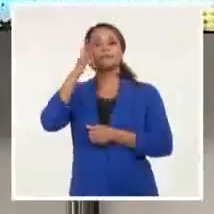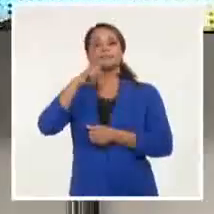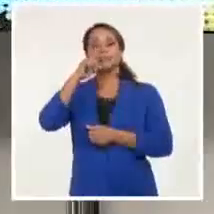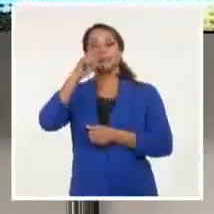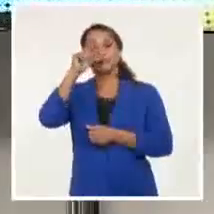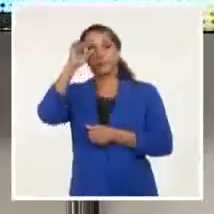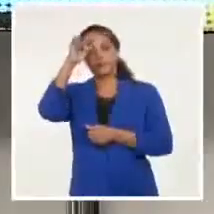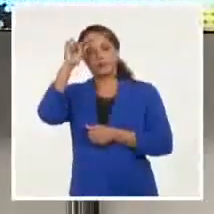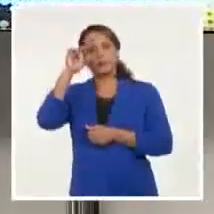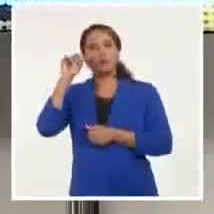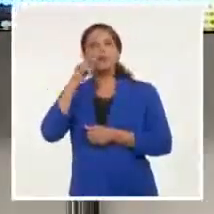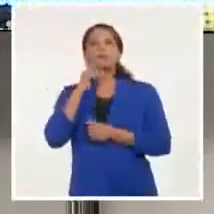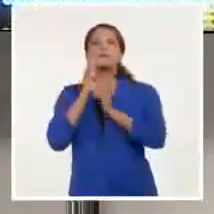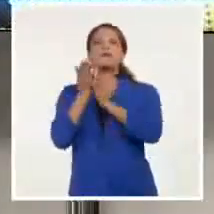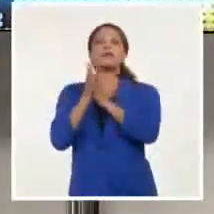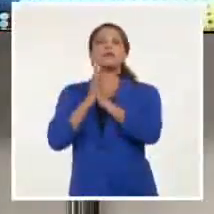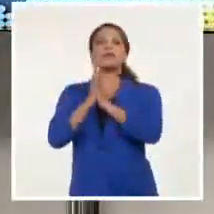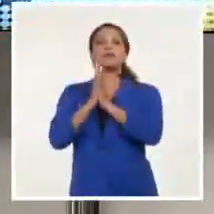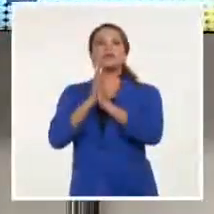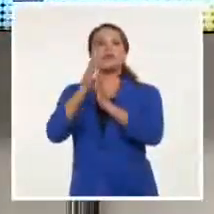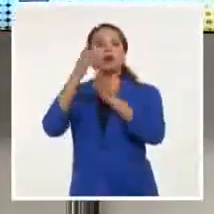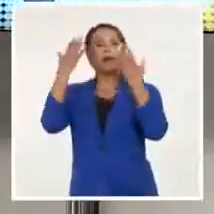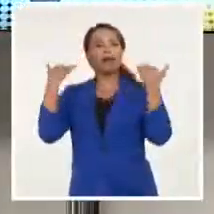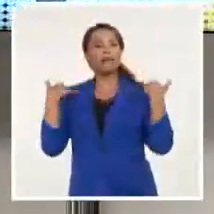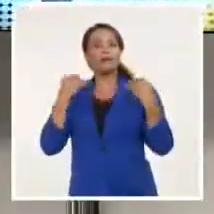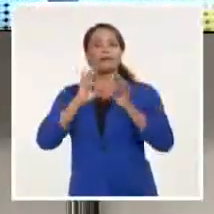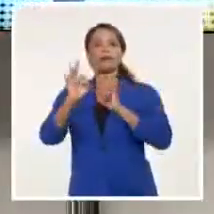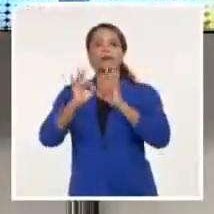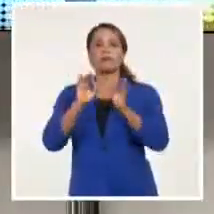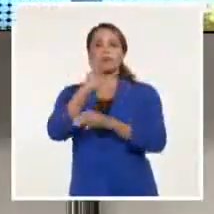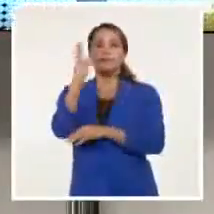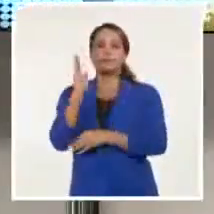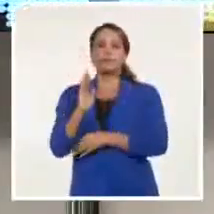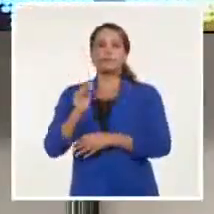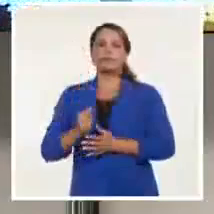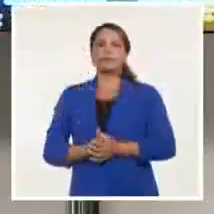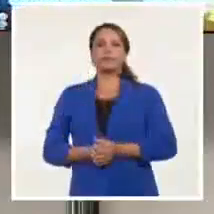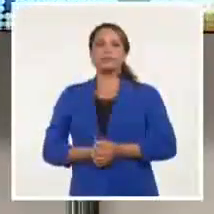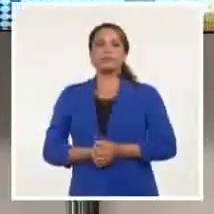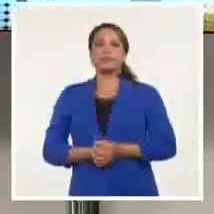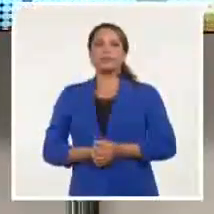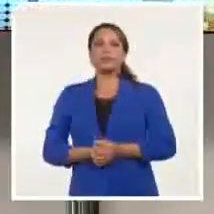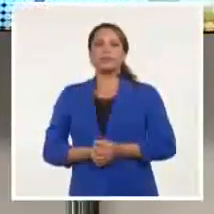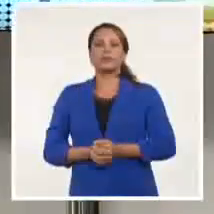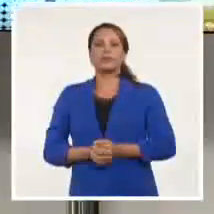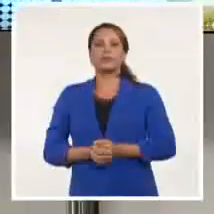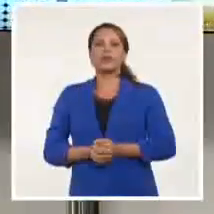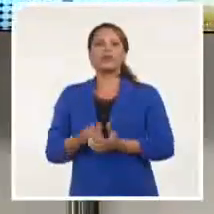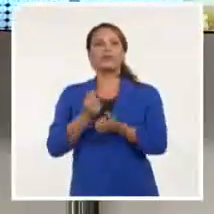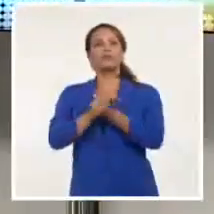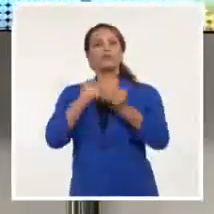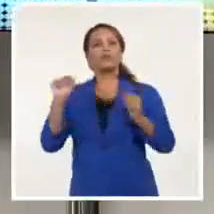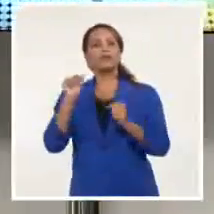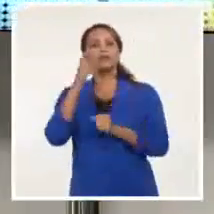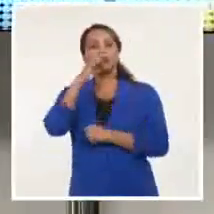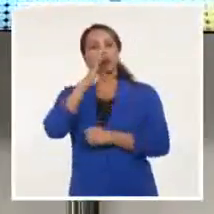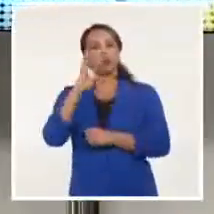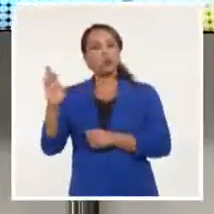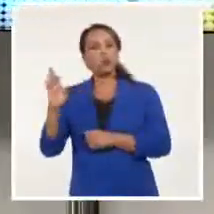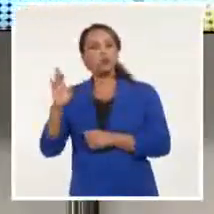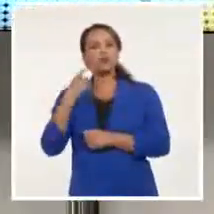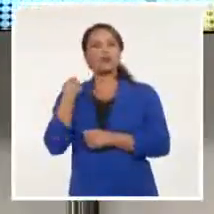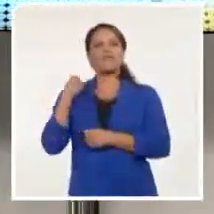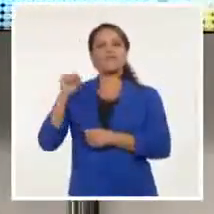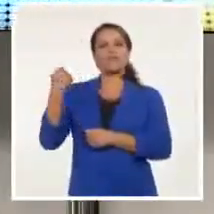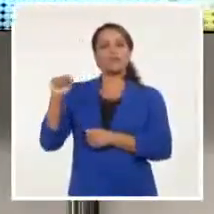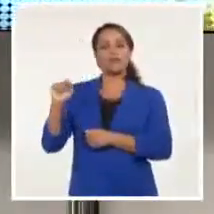Virgen Aparecida que proteja y cuide al pueblo brasileño y lo libre del odio, la intolerancia y la